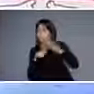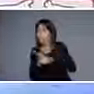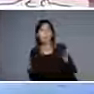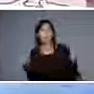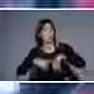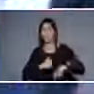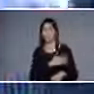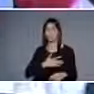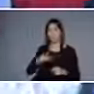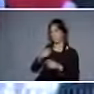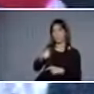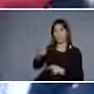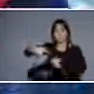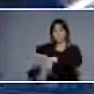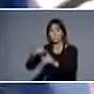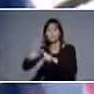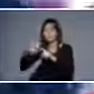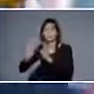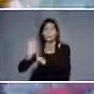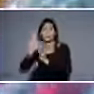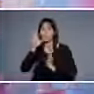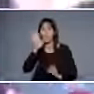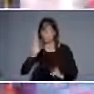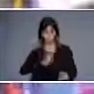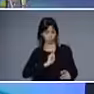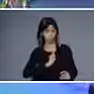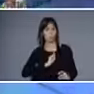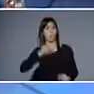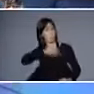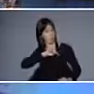mezquindad, porque yo tengo y me sobra integridad,